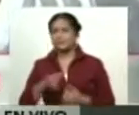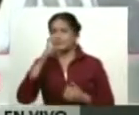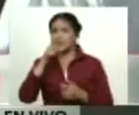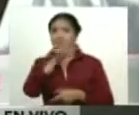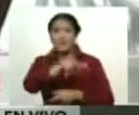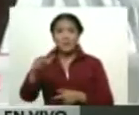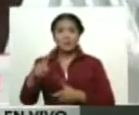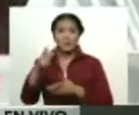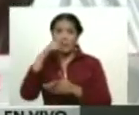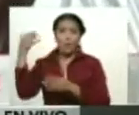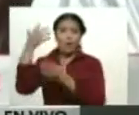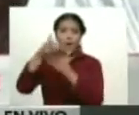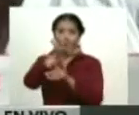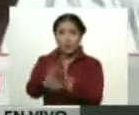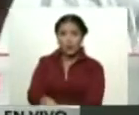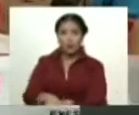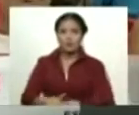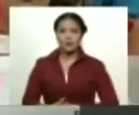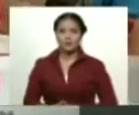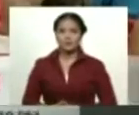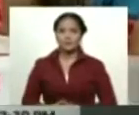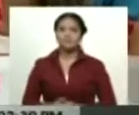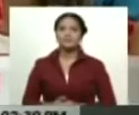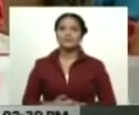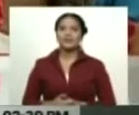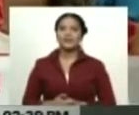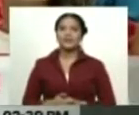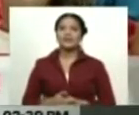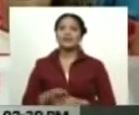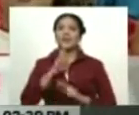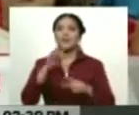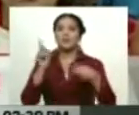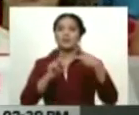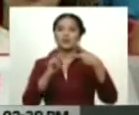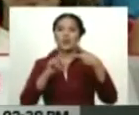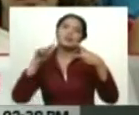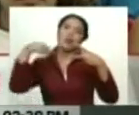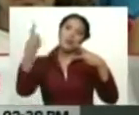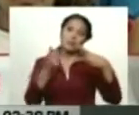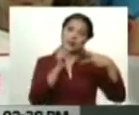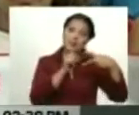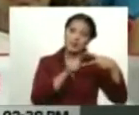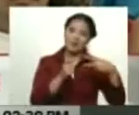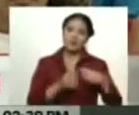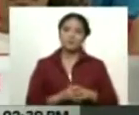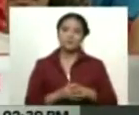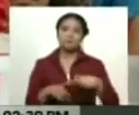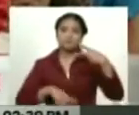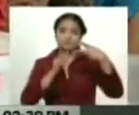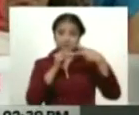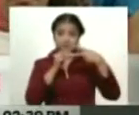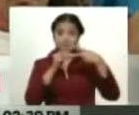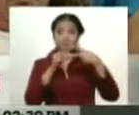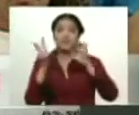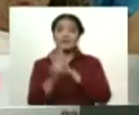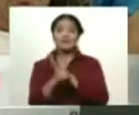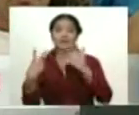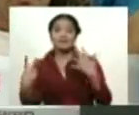históricamente excluidos. Contesto la segunda y después la primera. 17 años